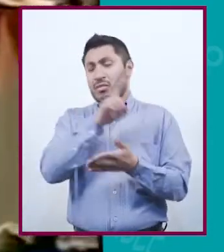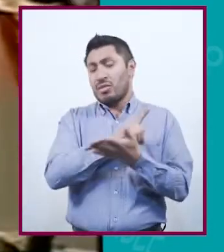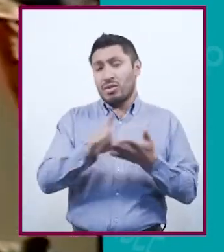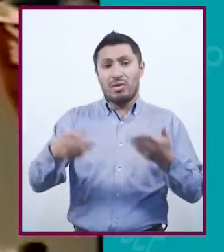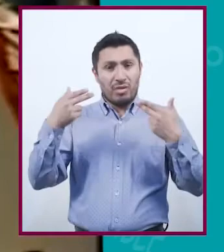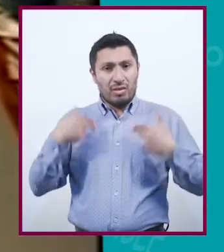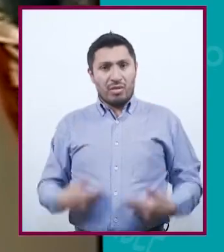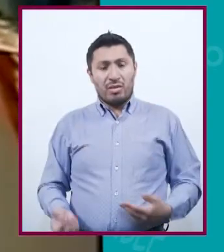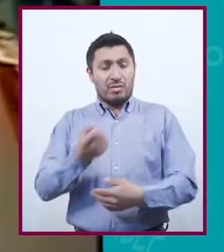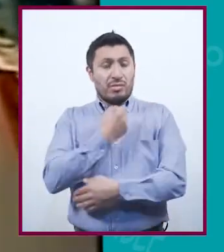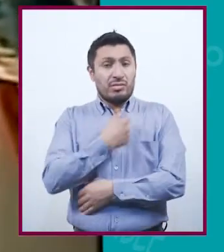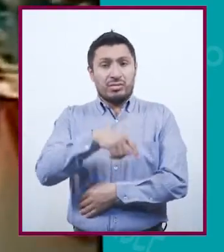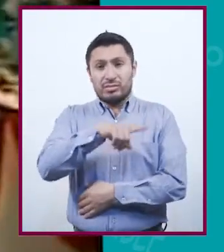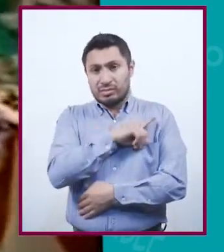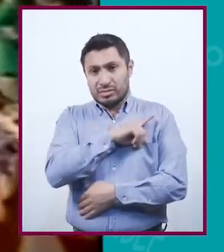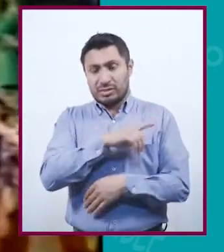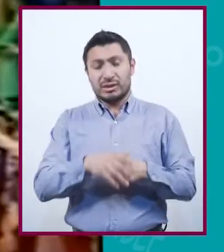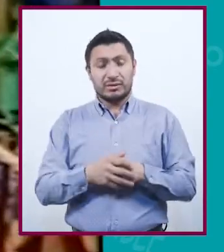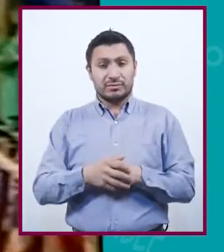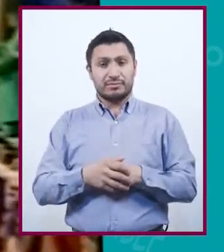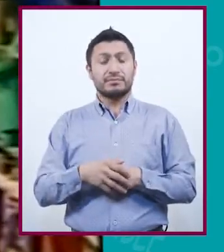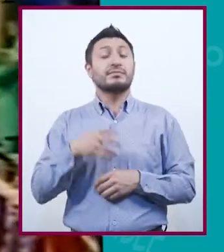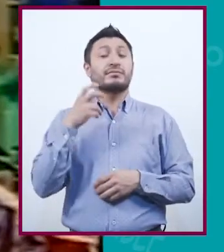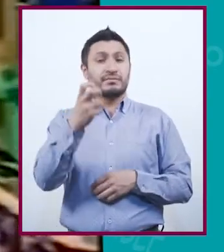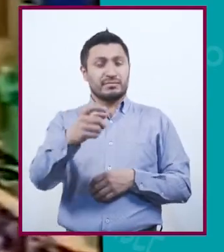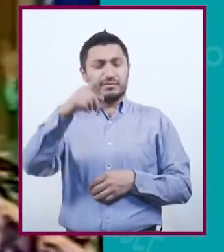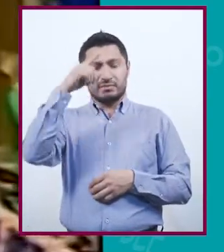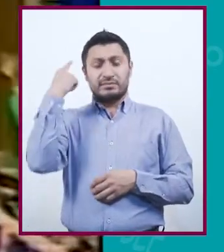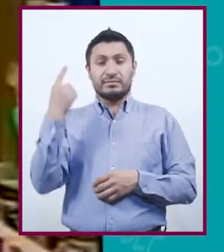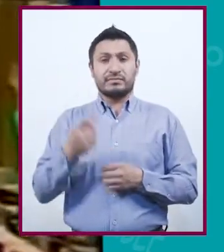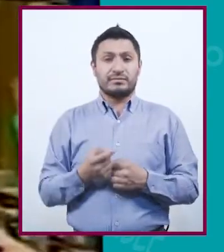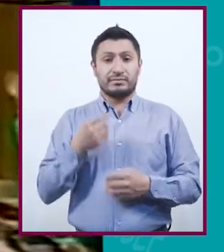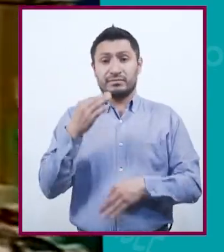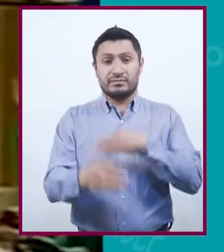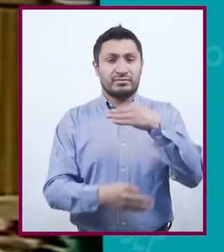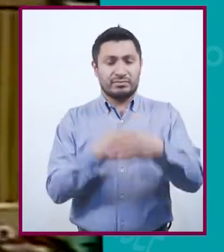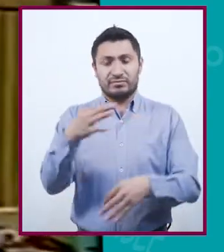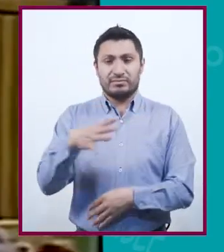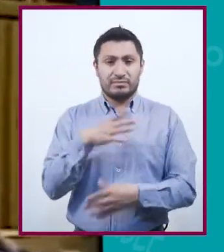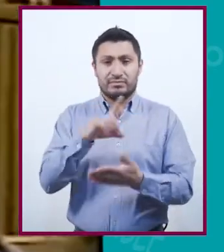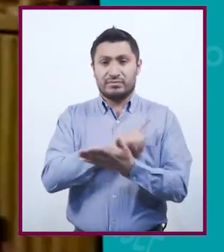vez del derecho humano a la salud. La cuestión es muy simple.